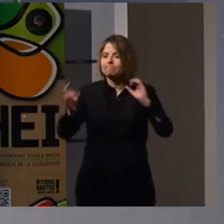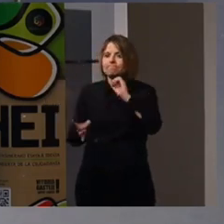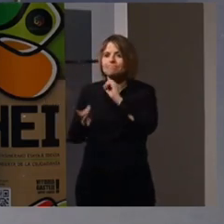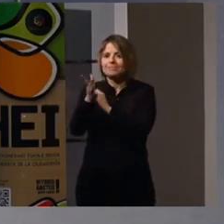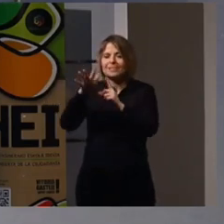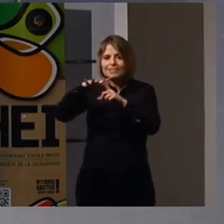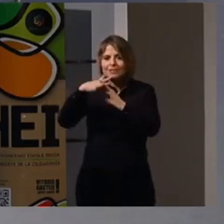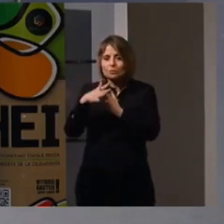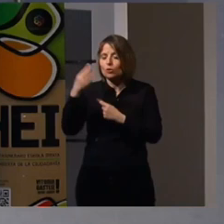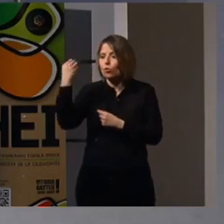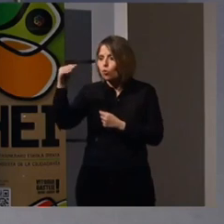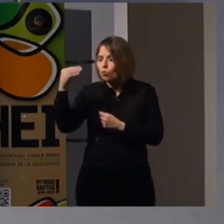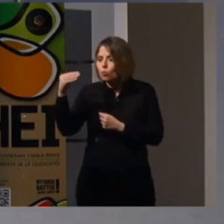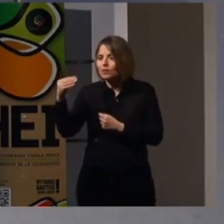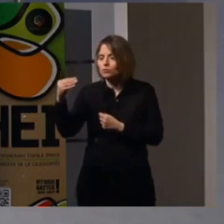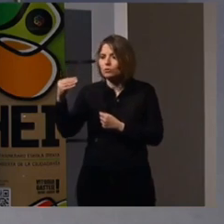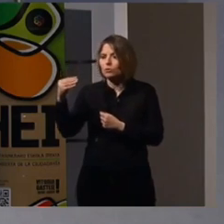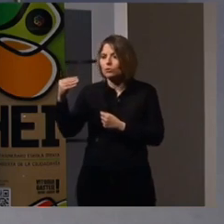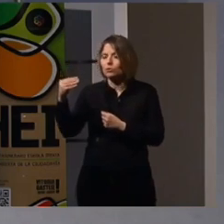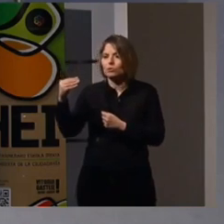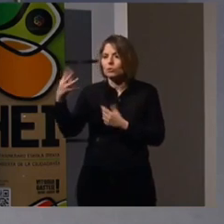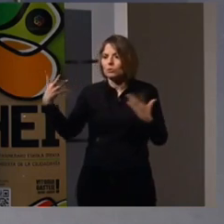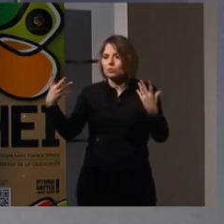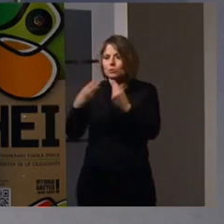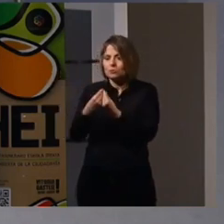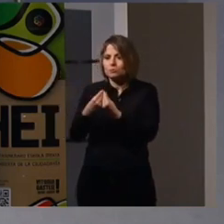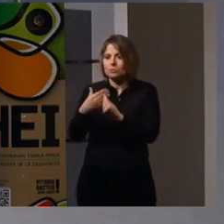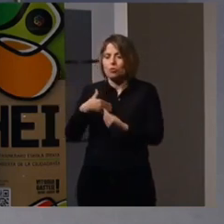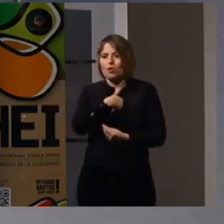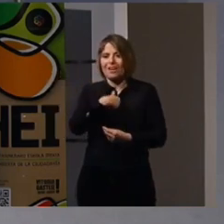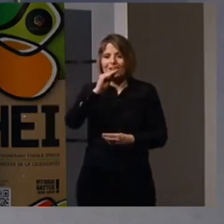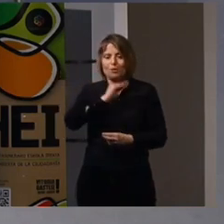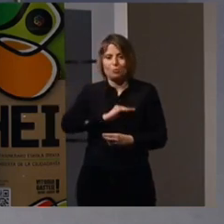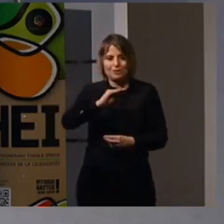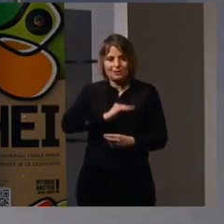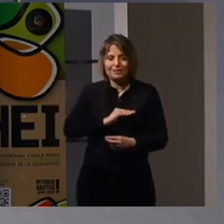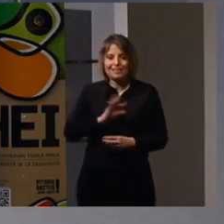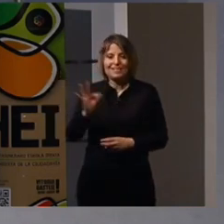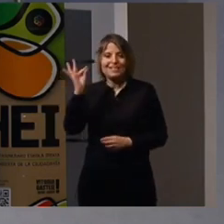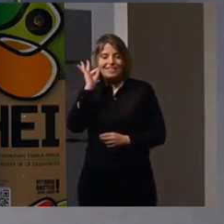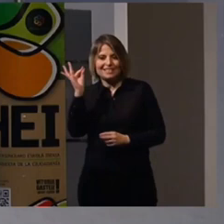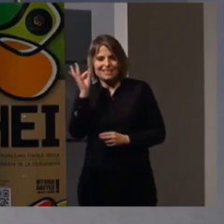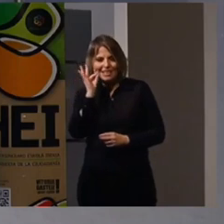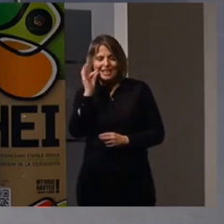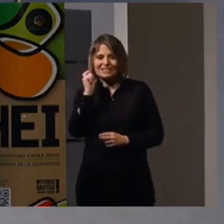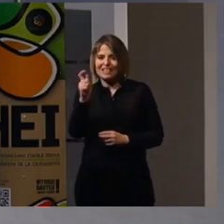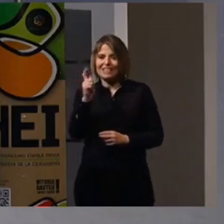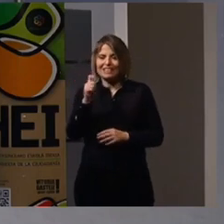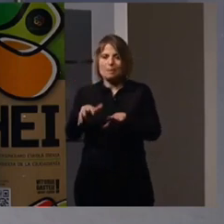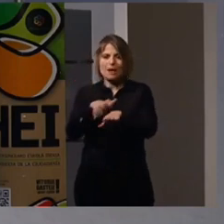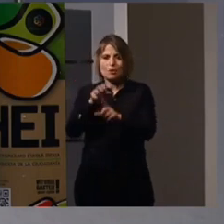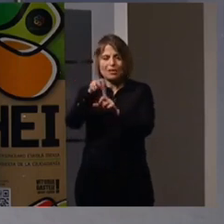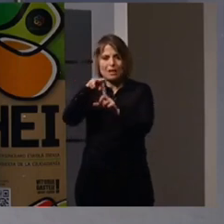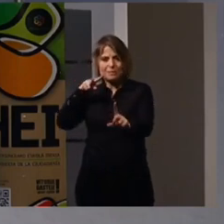circunstancia particular y es que dentro de la juventud hay una polarización enorme que además coincide con el género bastante, ¿no? Las chicas muy mayoritariamente tienen